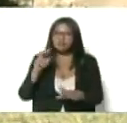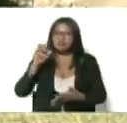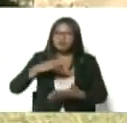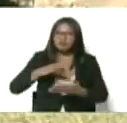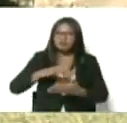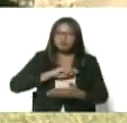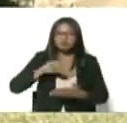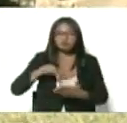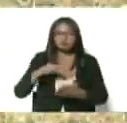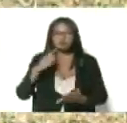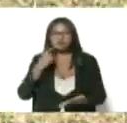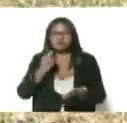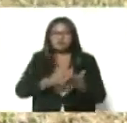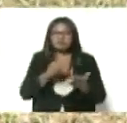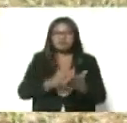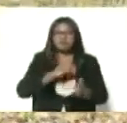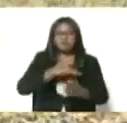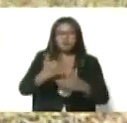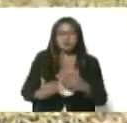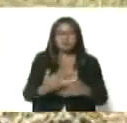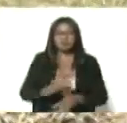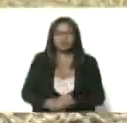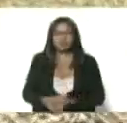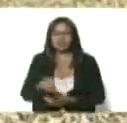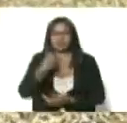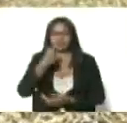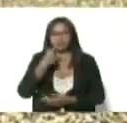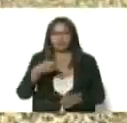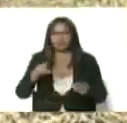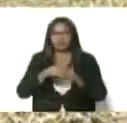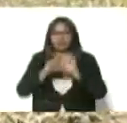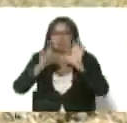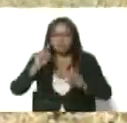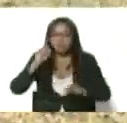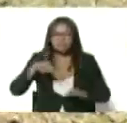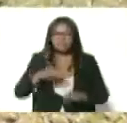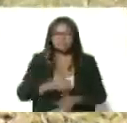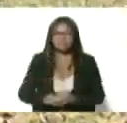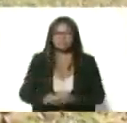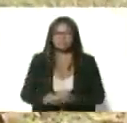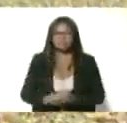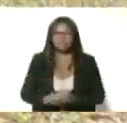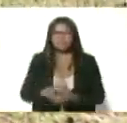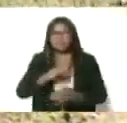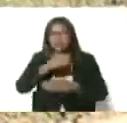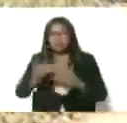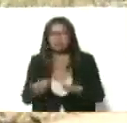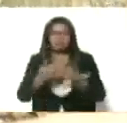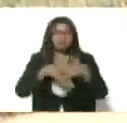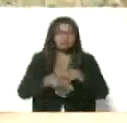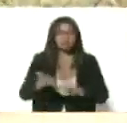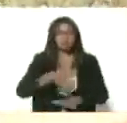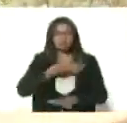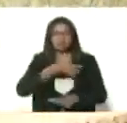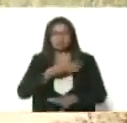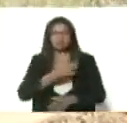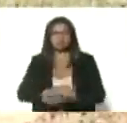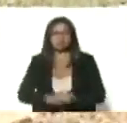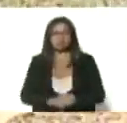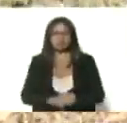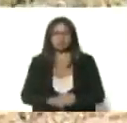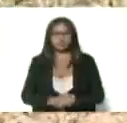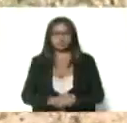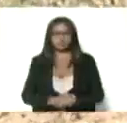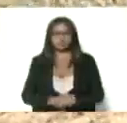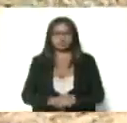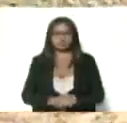financiamos proyectos de tratamiento de adicciones proyectos integrales sociales nos vamos a la comunidad nos vamos a la